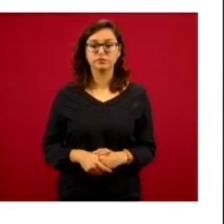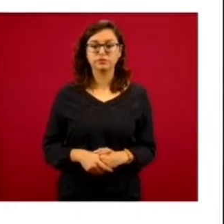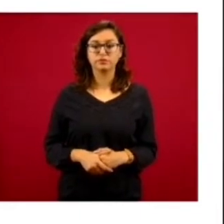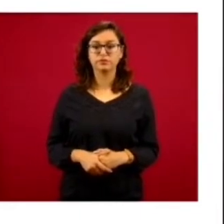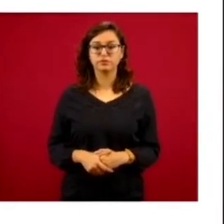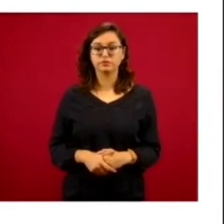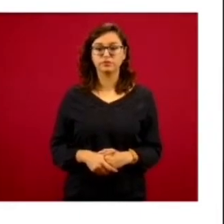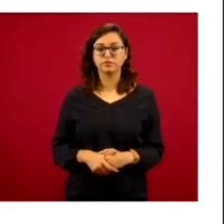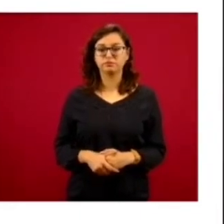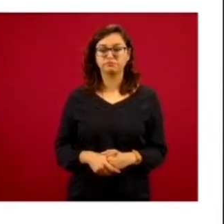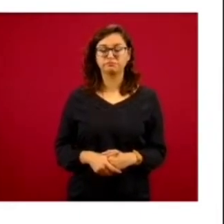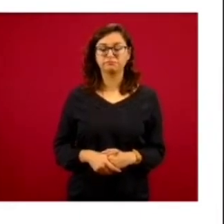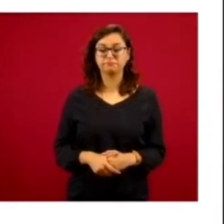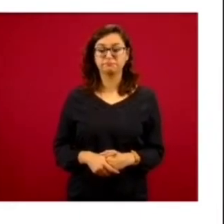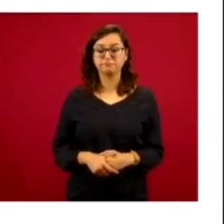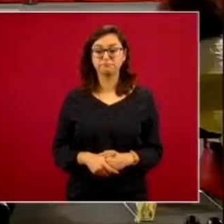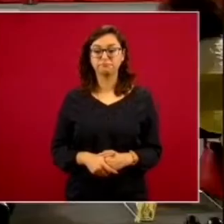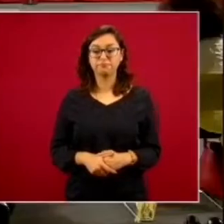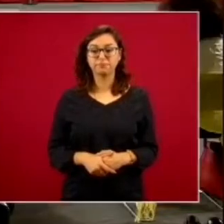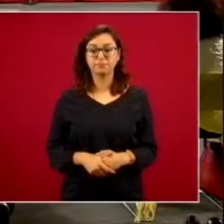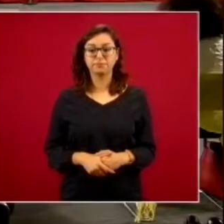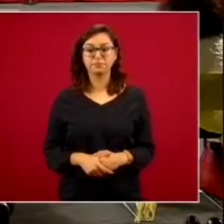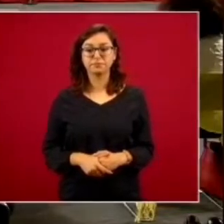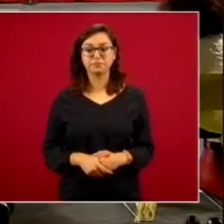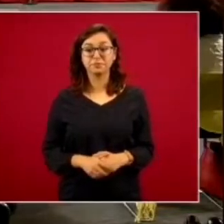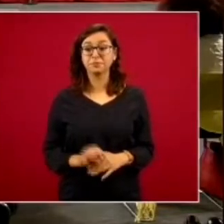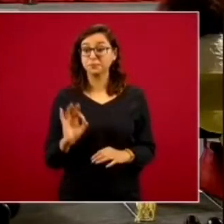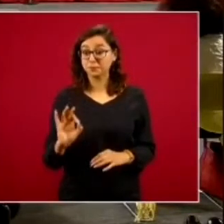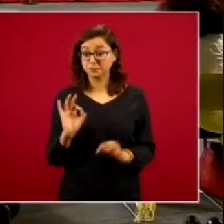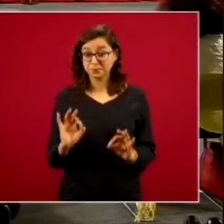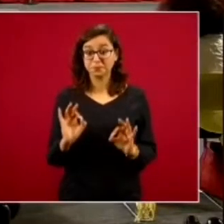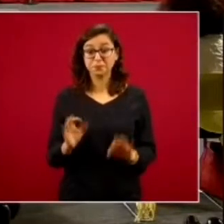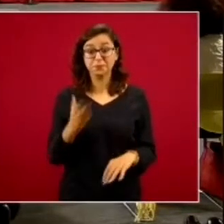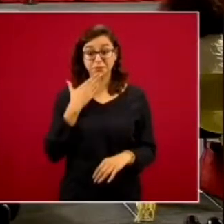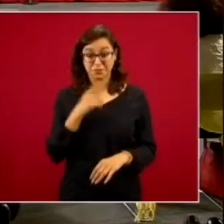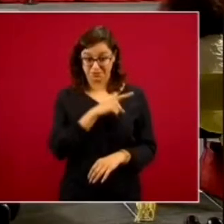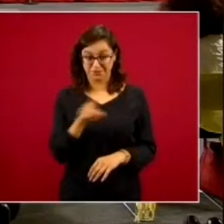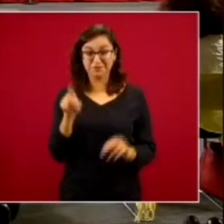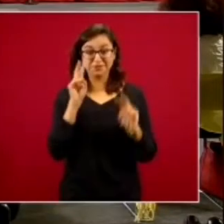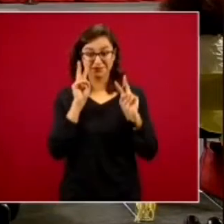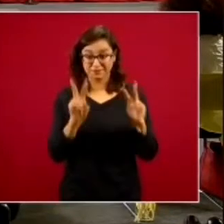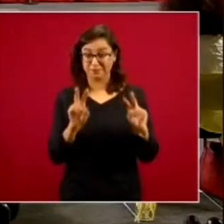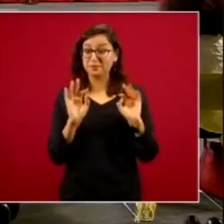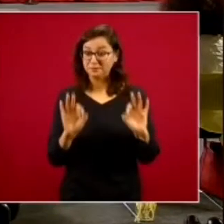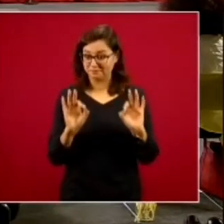Ese es buenísimo. Se los recomiendo.